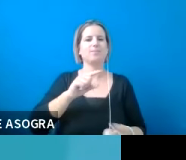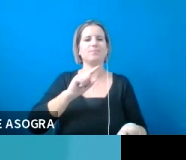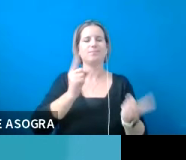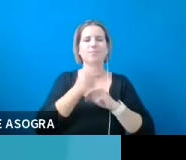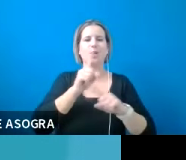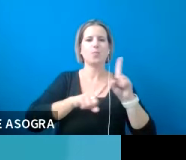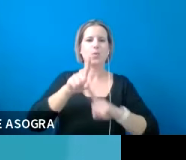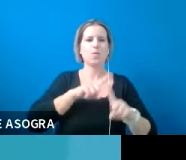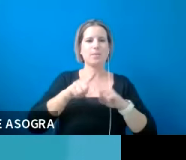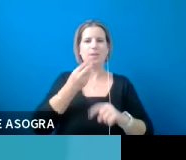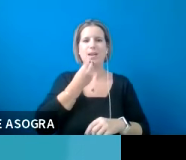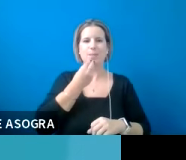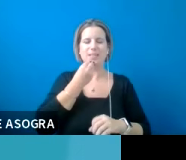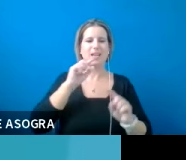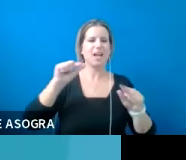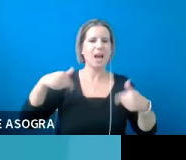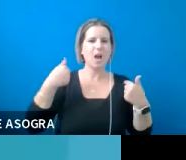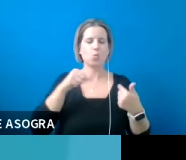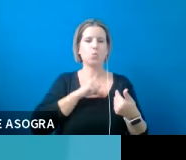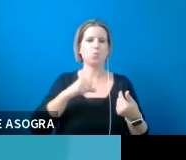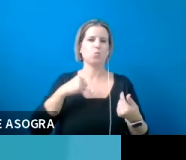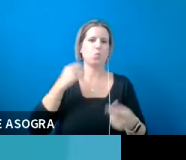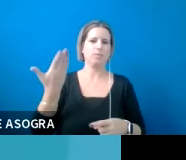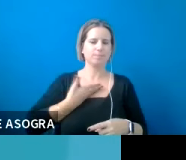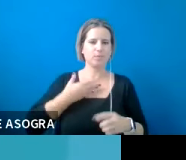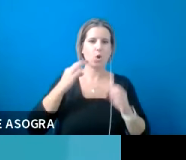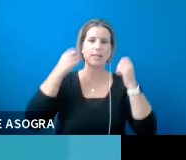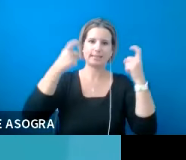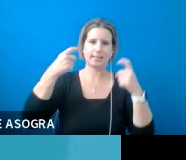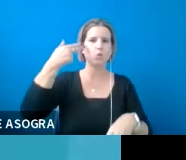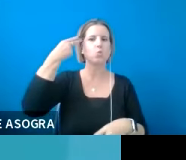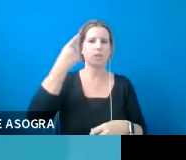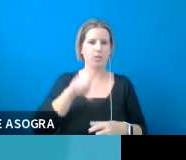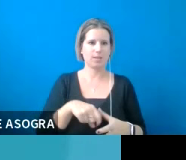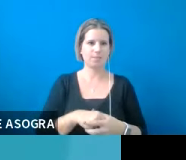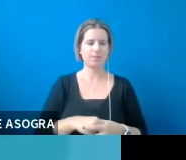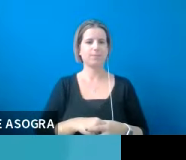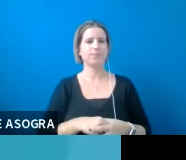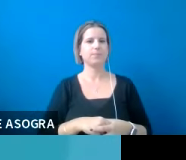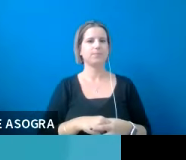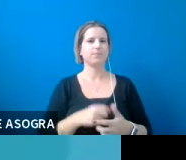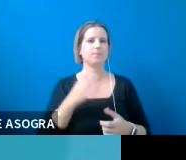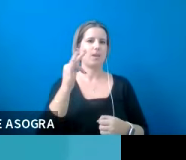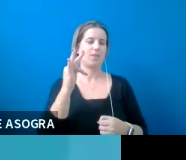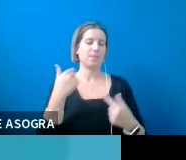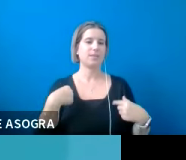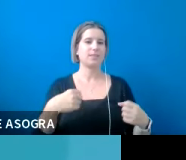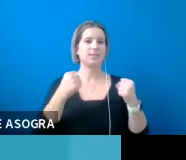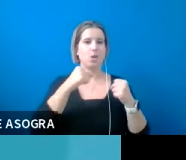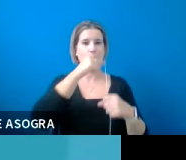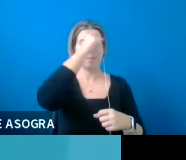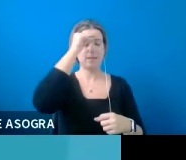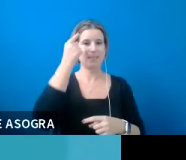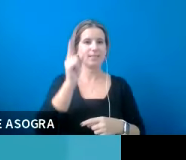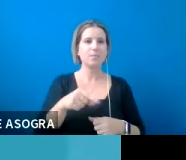autolesiones e incluso intentos de suicidio en algunos casos además de la salud mental es importante